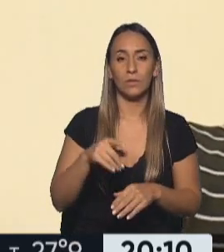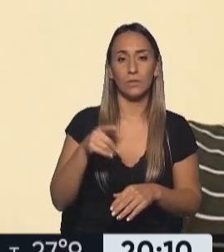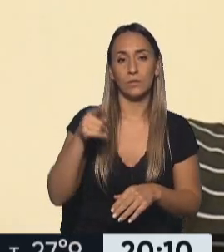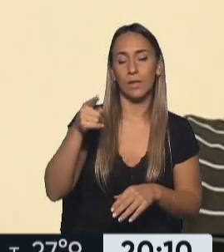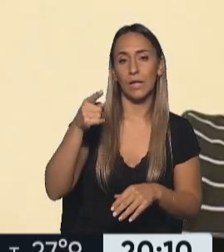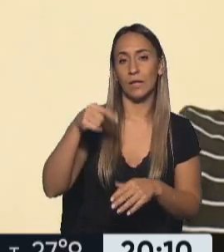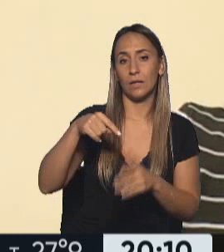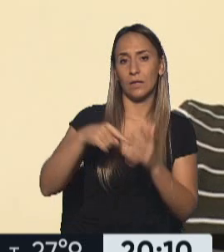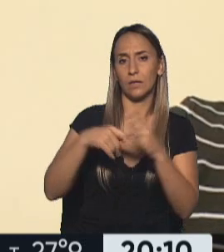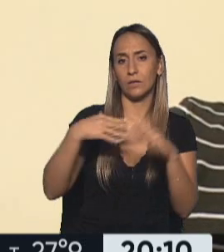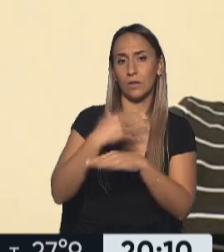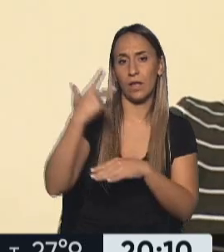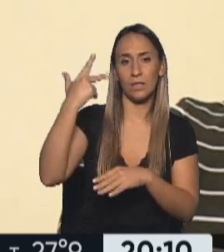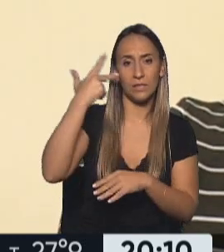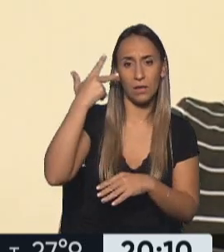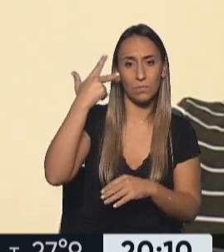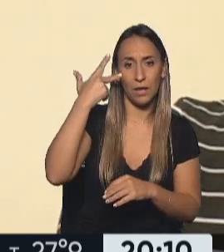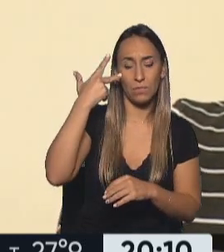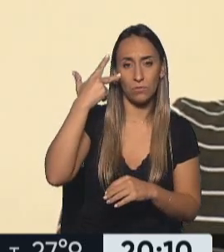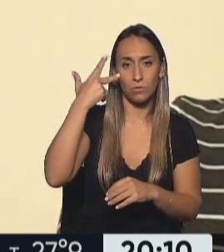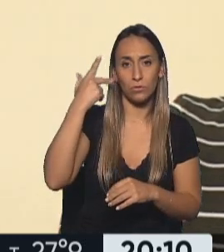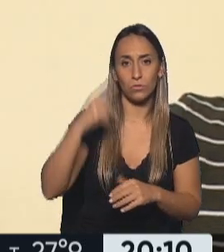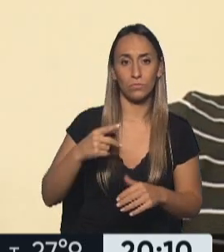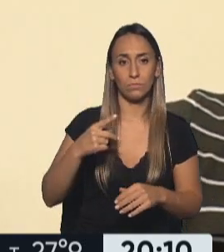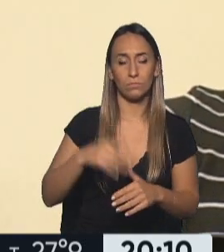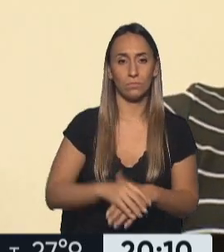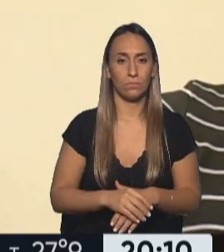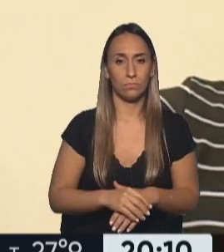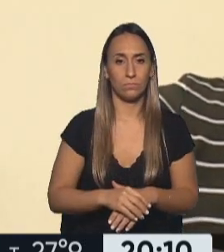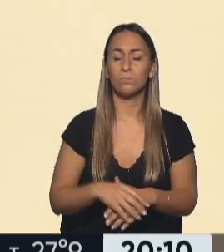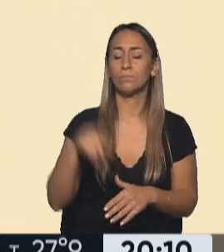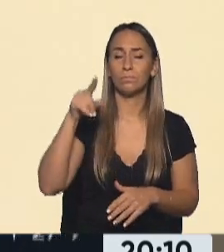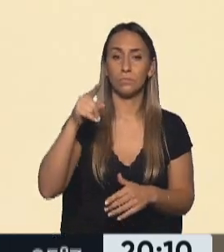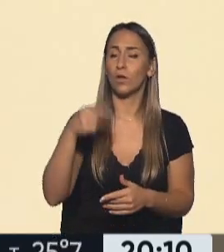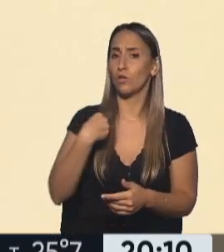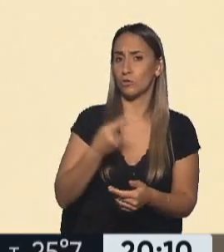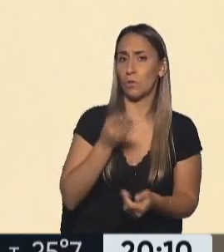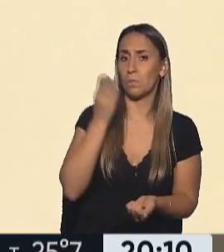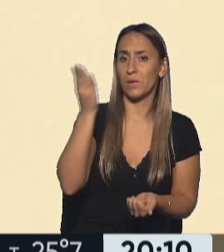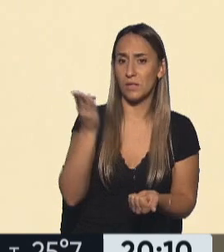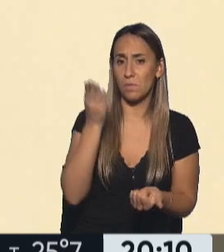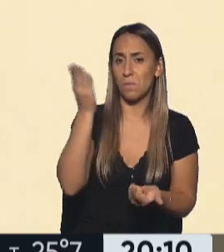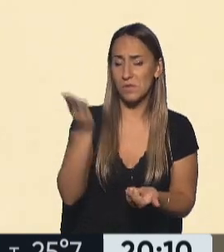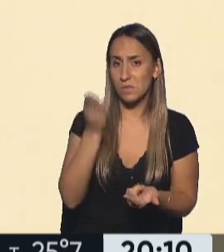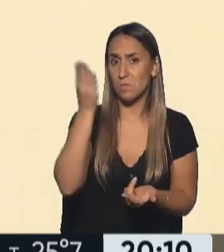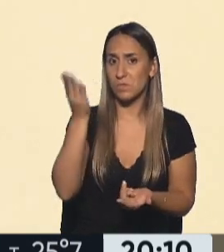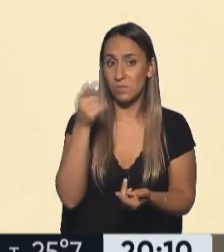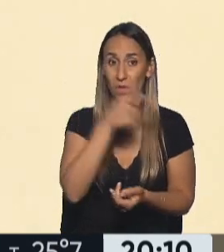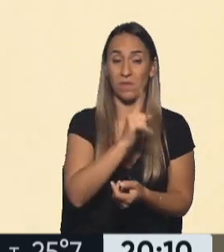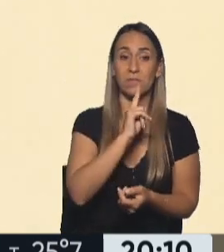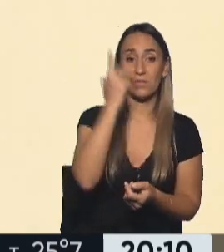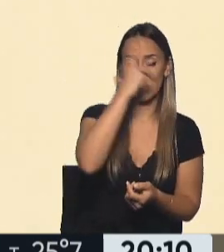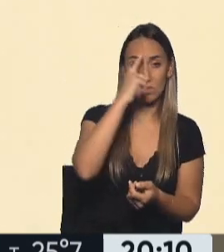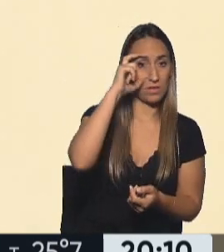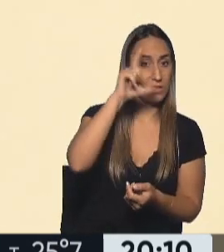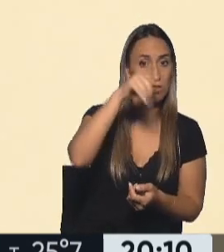es una especie de corte de casación, hizo lugar a nuestro pedido que el caso de Thelma continúe